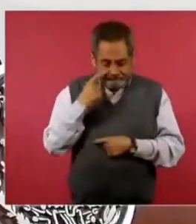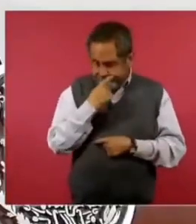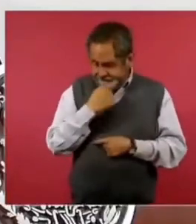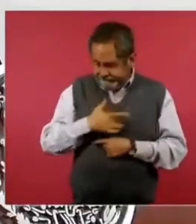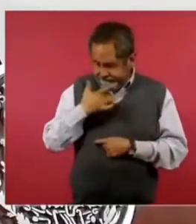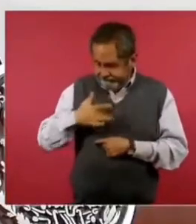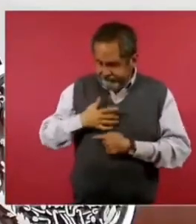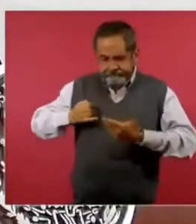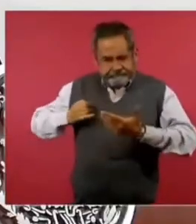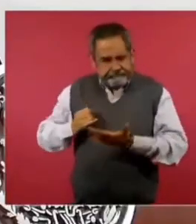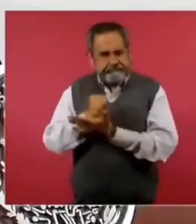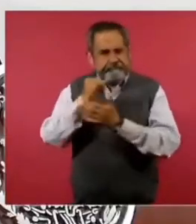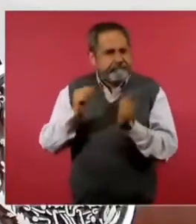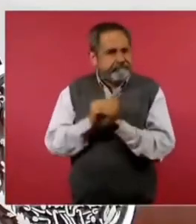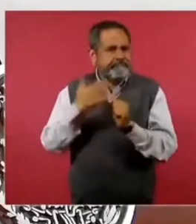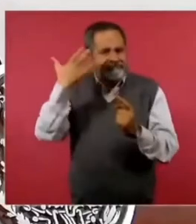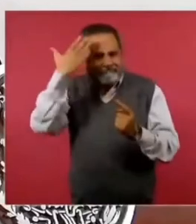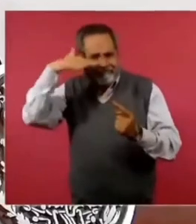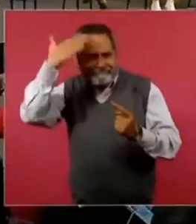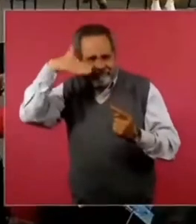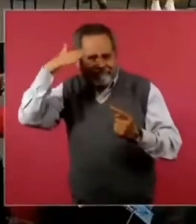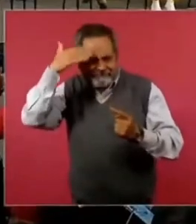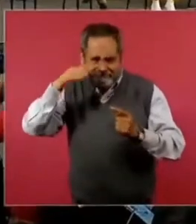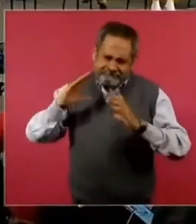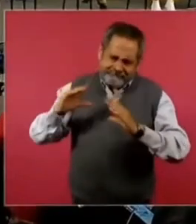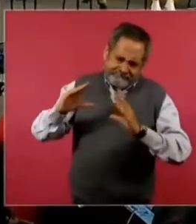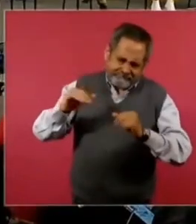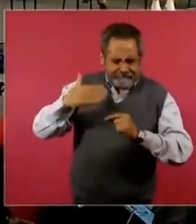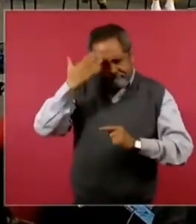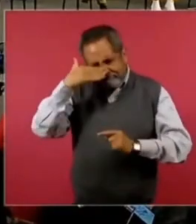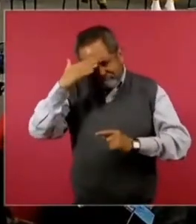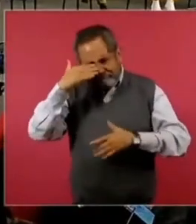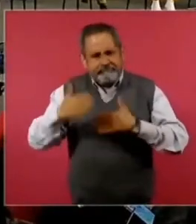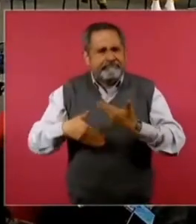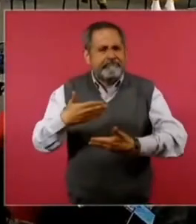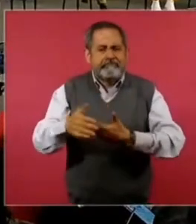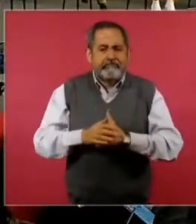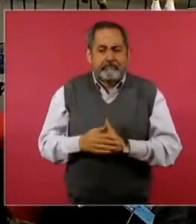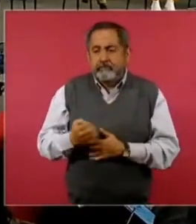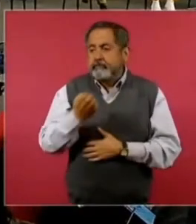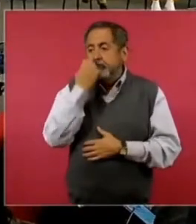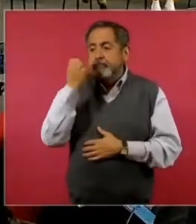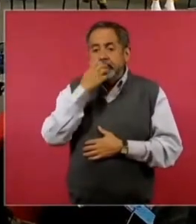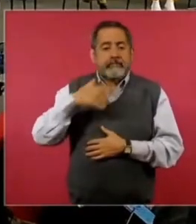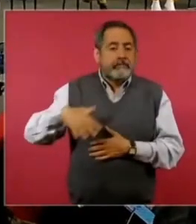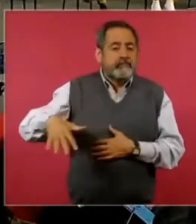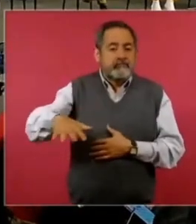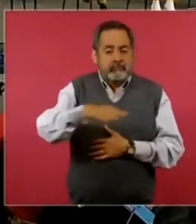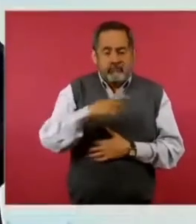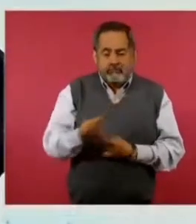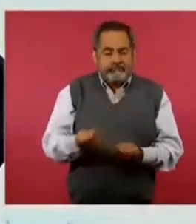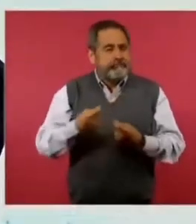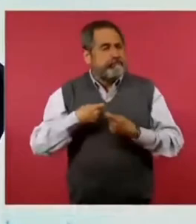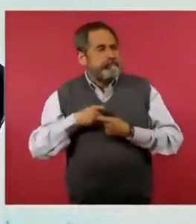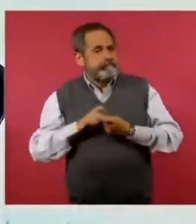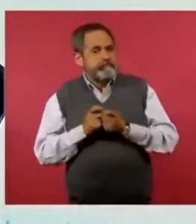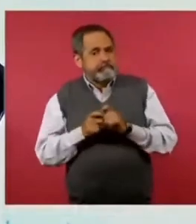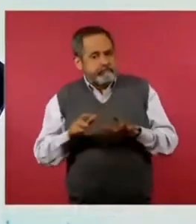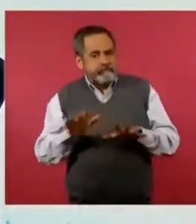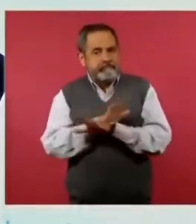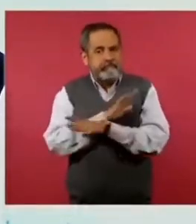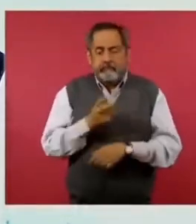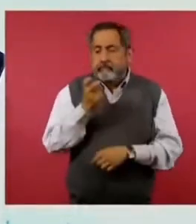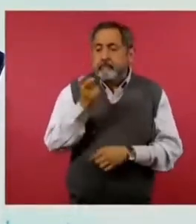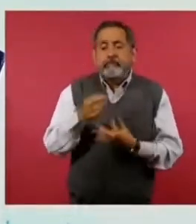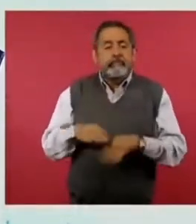ellos mismos, para su escuela y para la comunidad. Una escuela como un espacio transformador. Intentamos